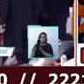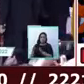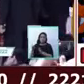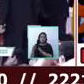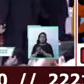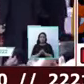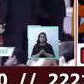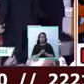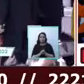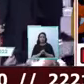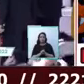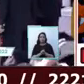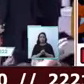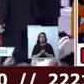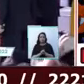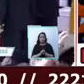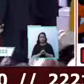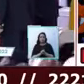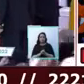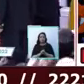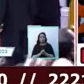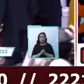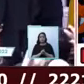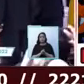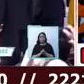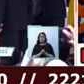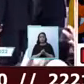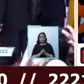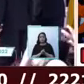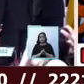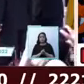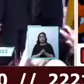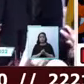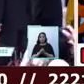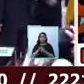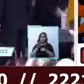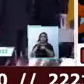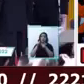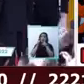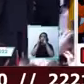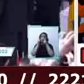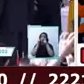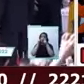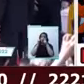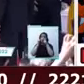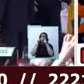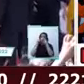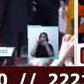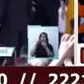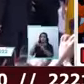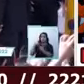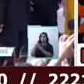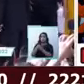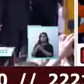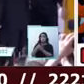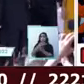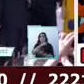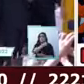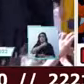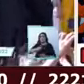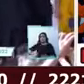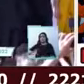todo respeto. Yo no sé si será con todo respeto, pero se lo digo, tenía muchas esperanzas en ese hombre.